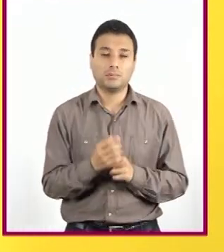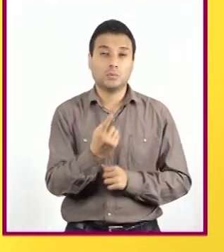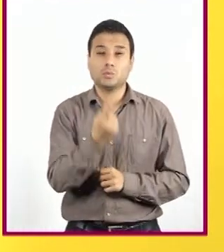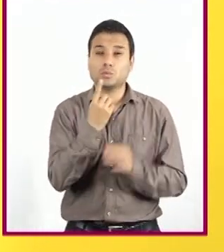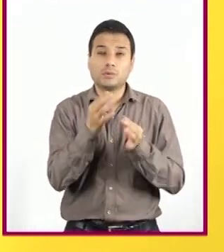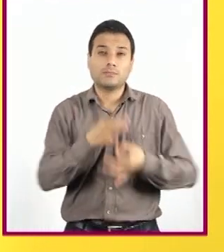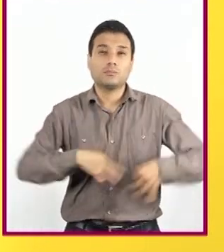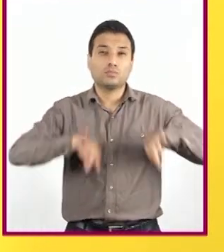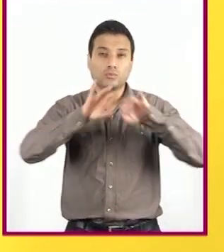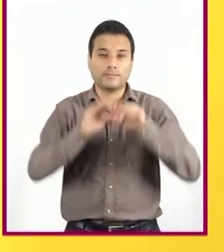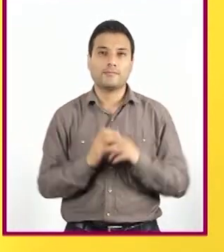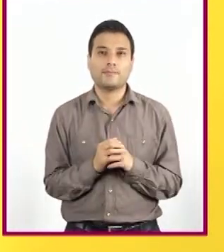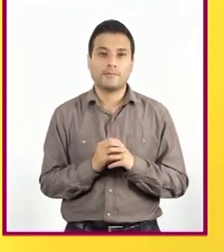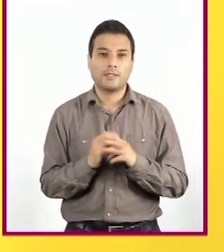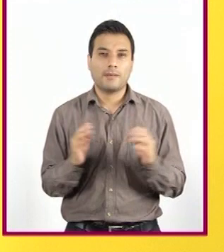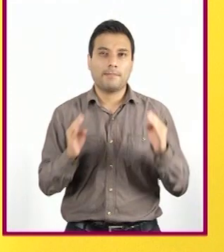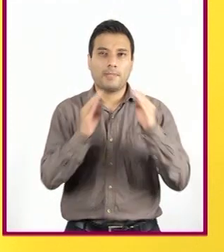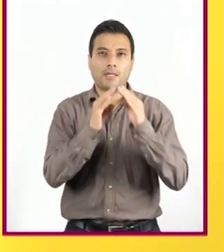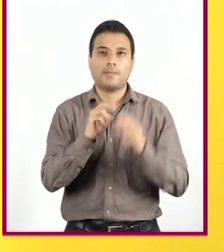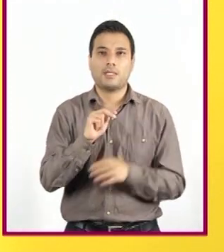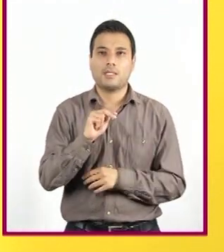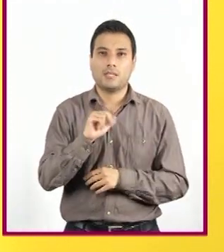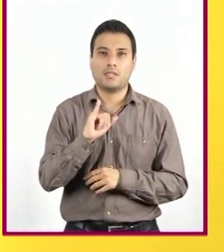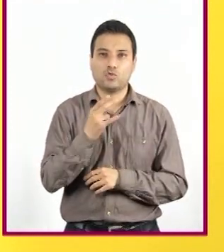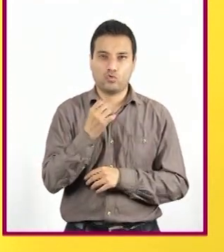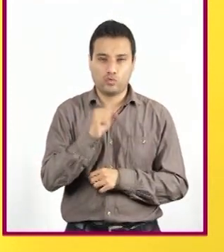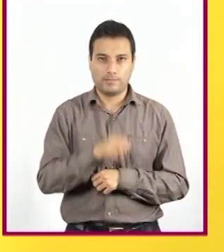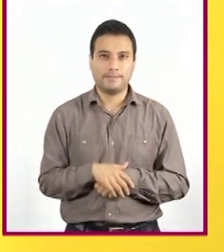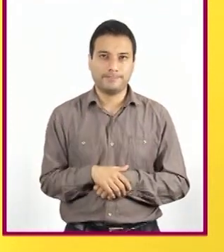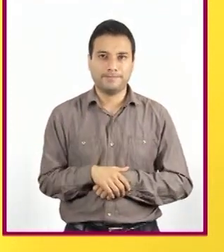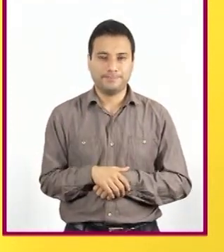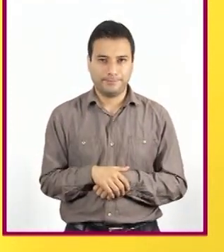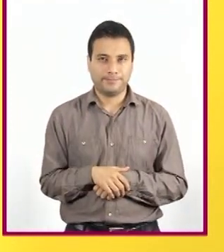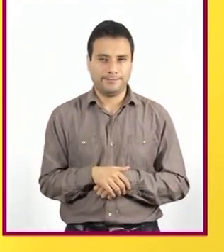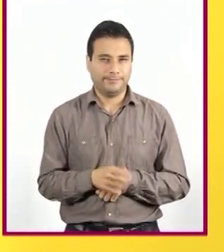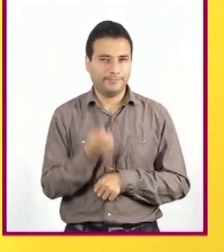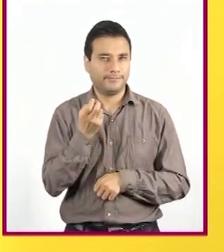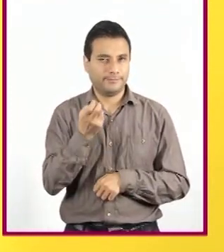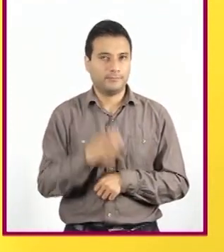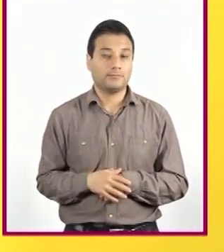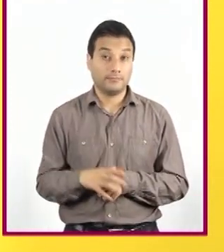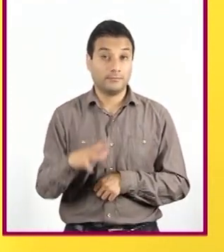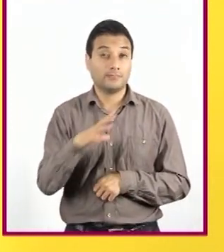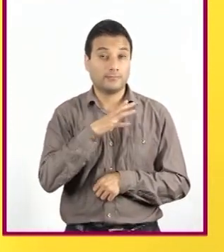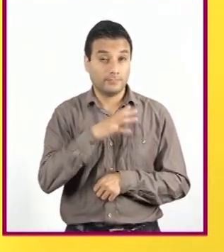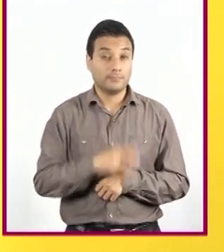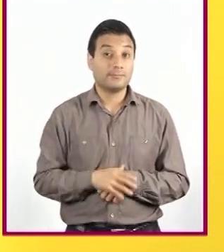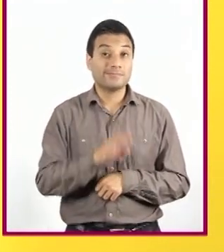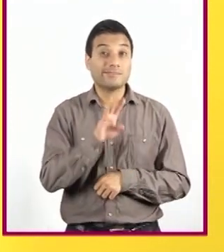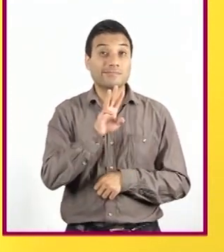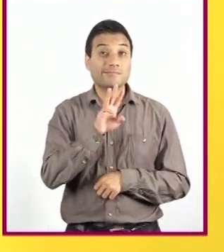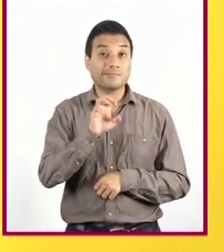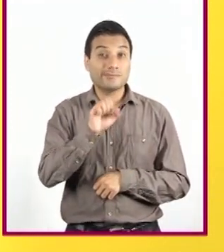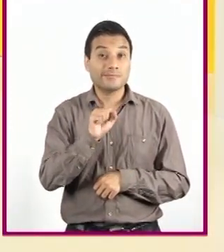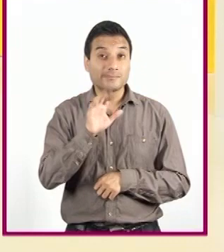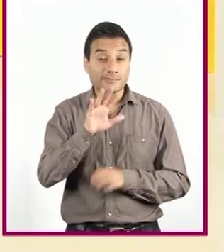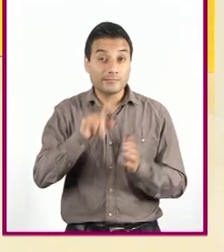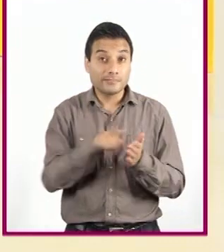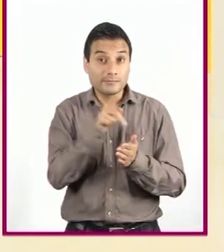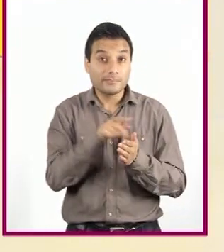la famosa pirámide de los nichos, que repite este elemento 365